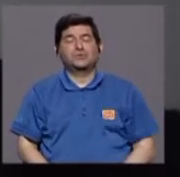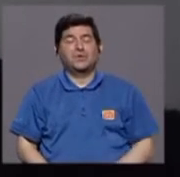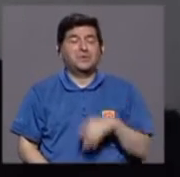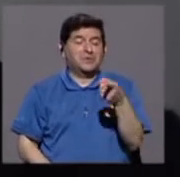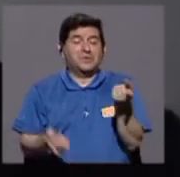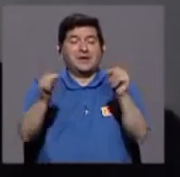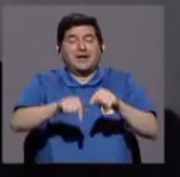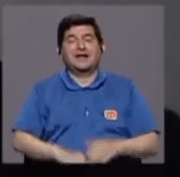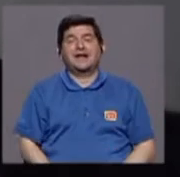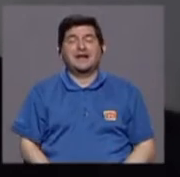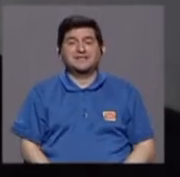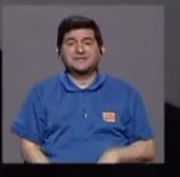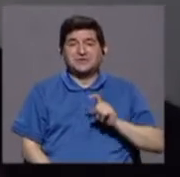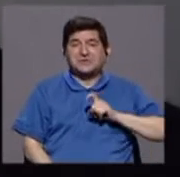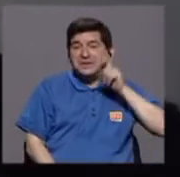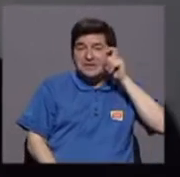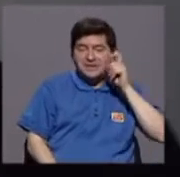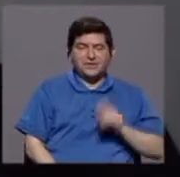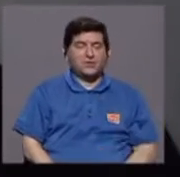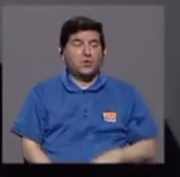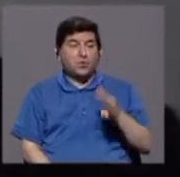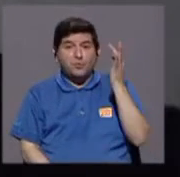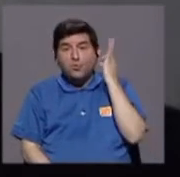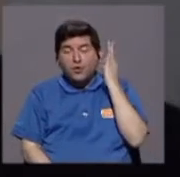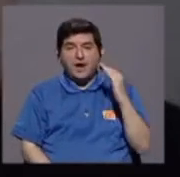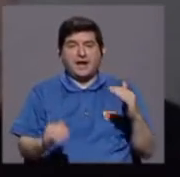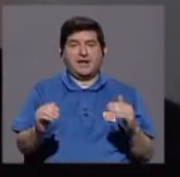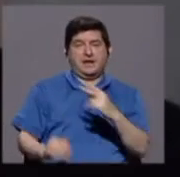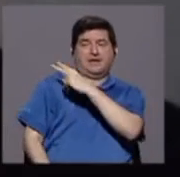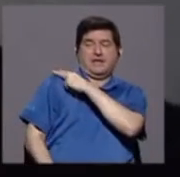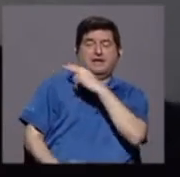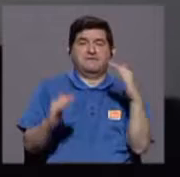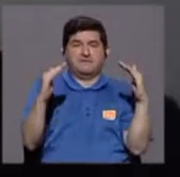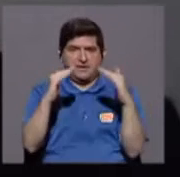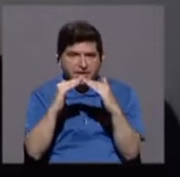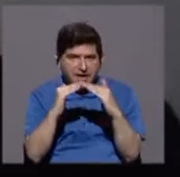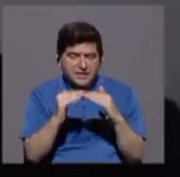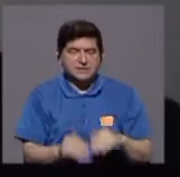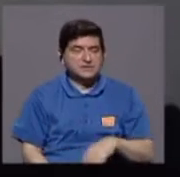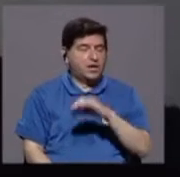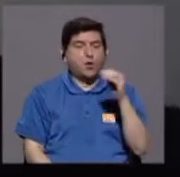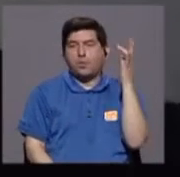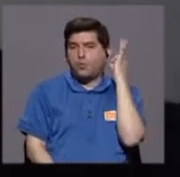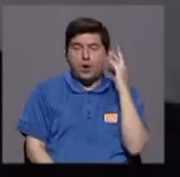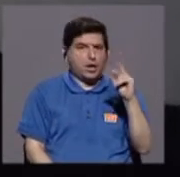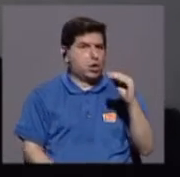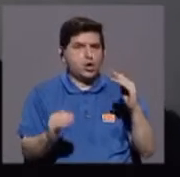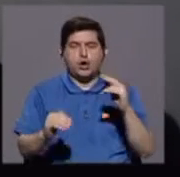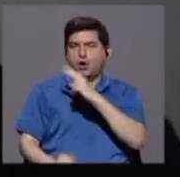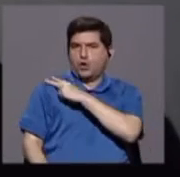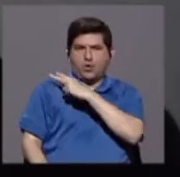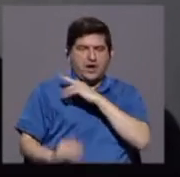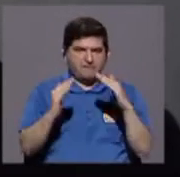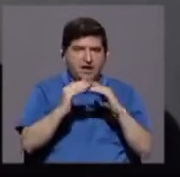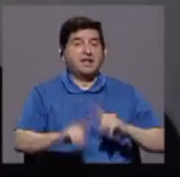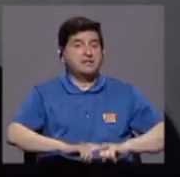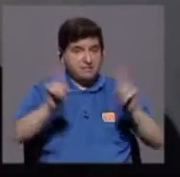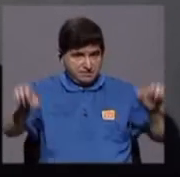sexo, porque si es mujer jefa de hogar o es mujer que no es jefa de hogar, hay diferencias,